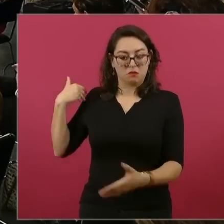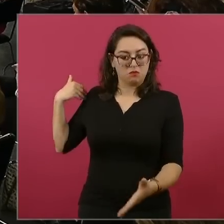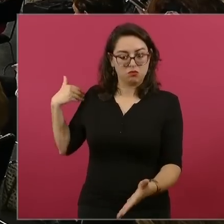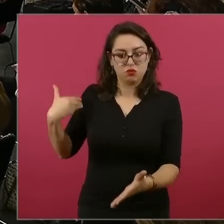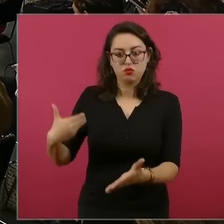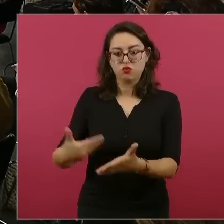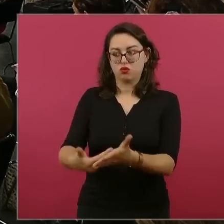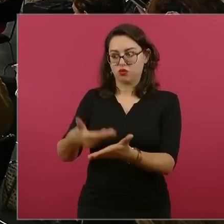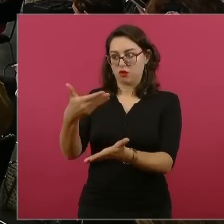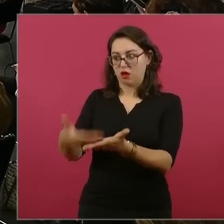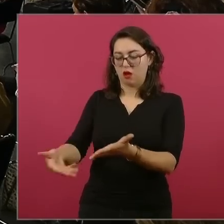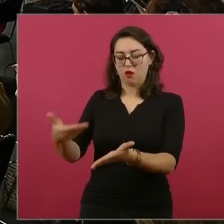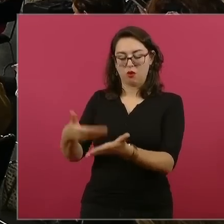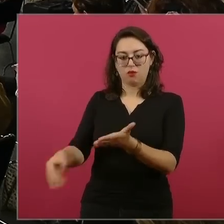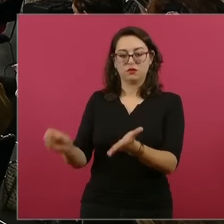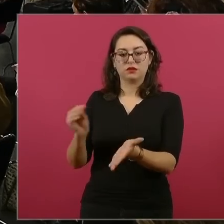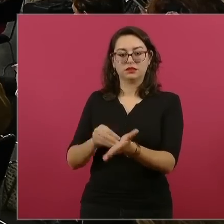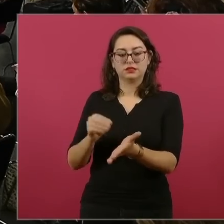lo que somos,